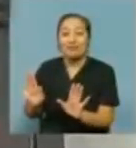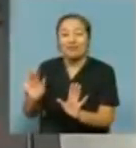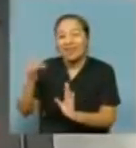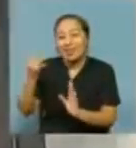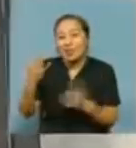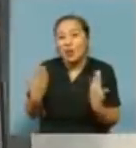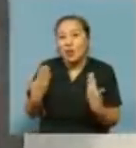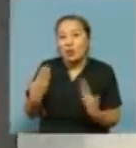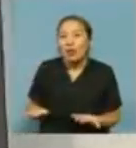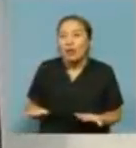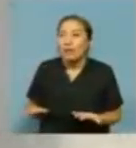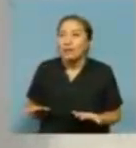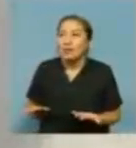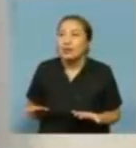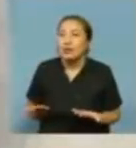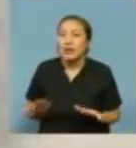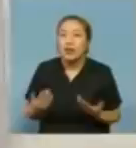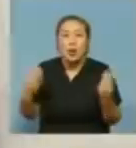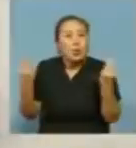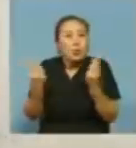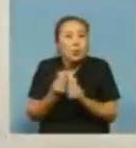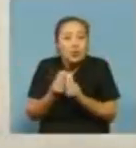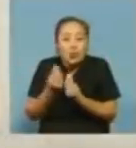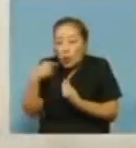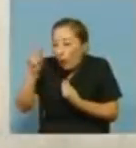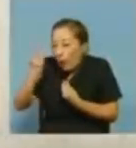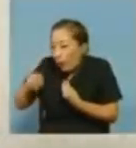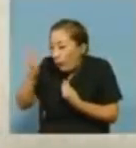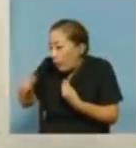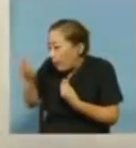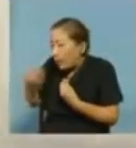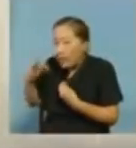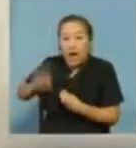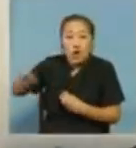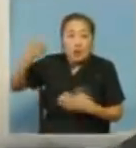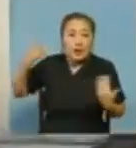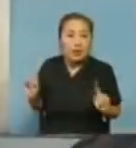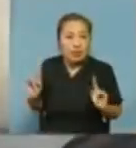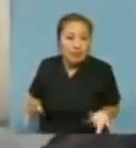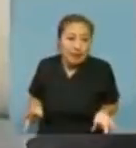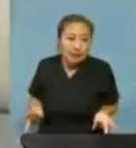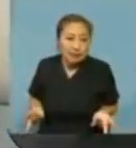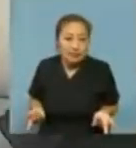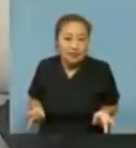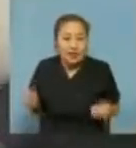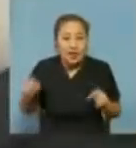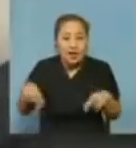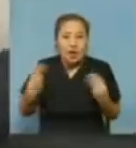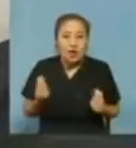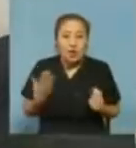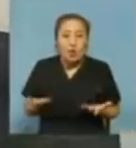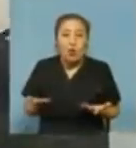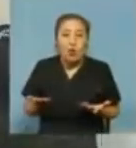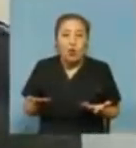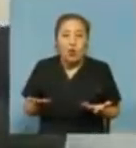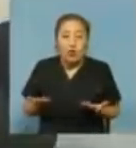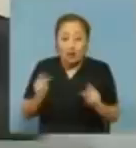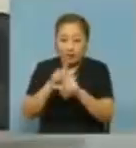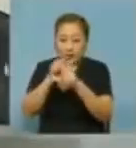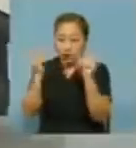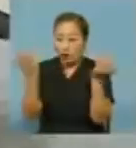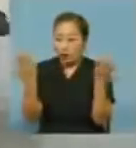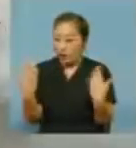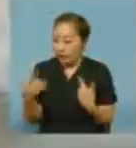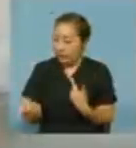altura se produce una resignificación de todo aquello que por ahí sucedió el año pasado. Pero ahora es como que, bueno, abre el ojo y dice,